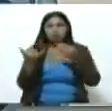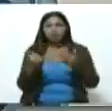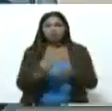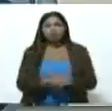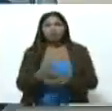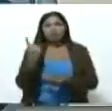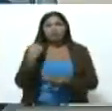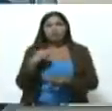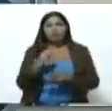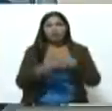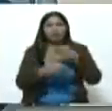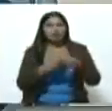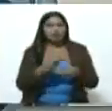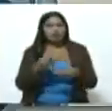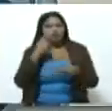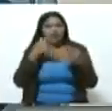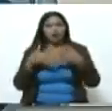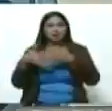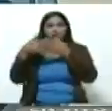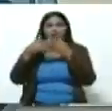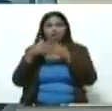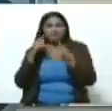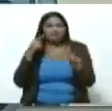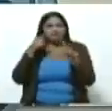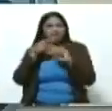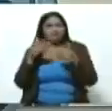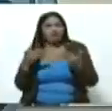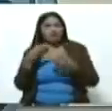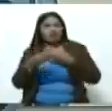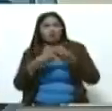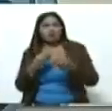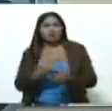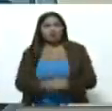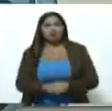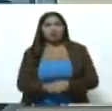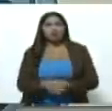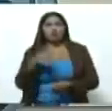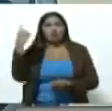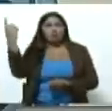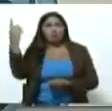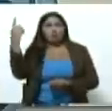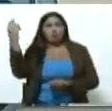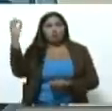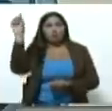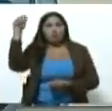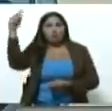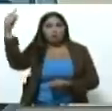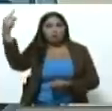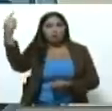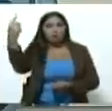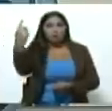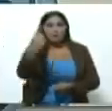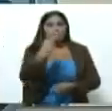debe entonces Estados Unidos proceder a lanzar un dron en el lugar donde